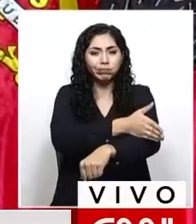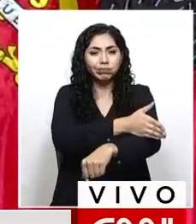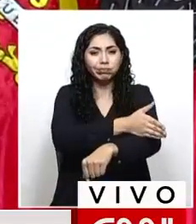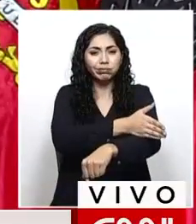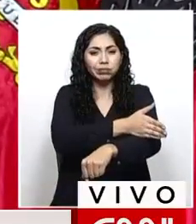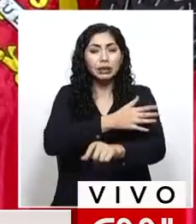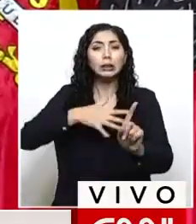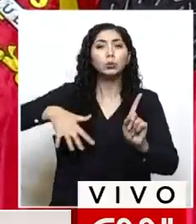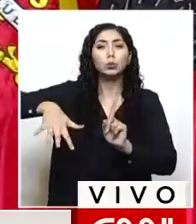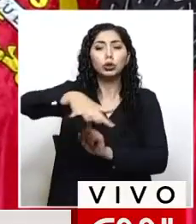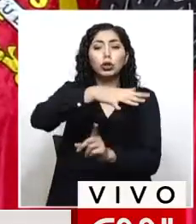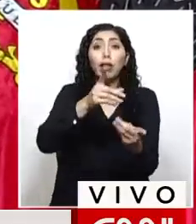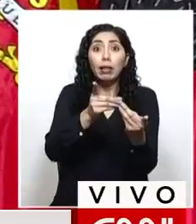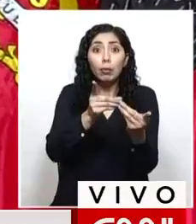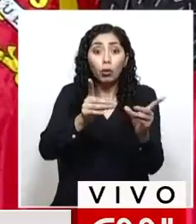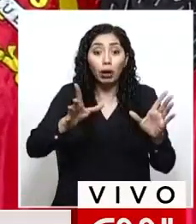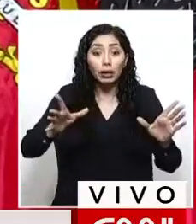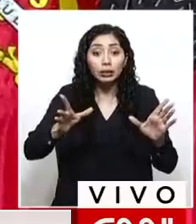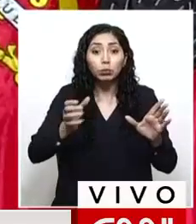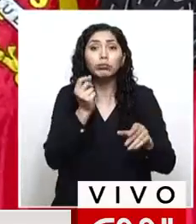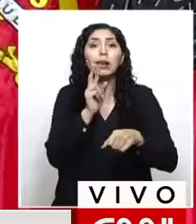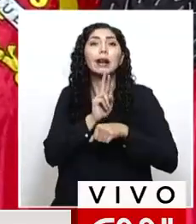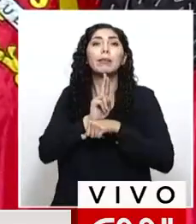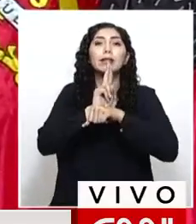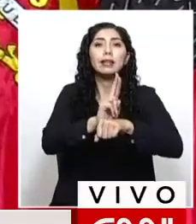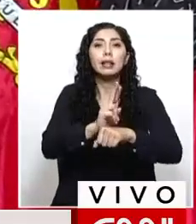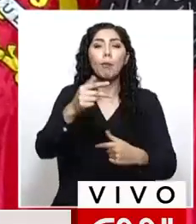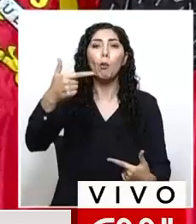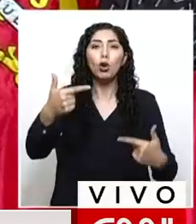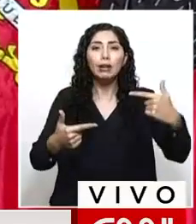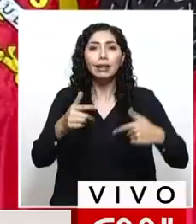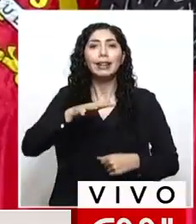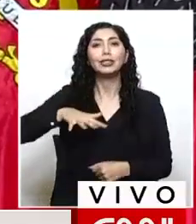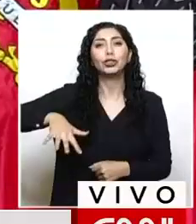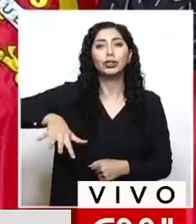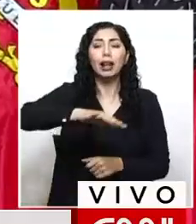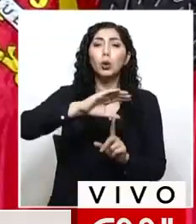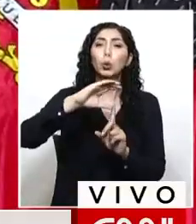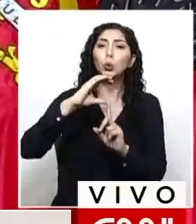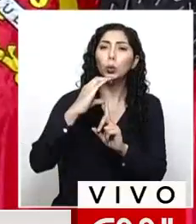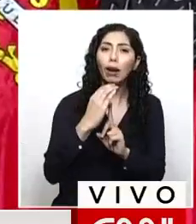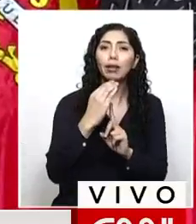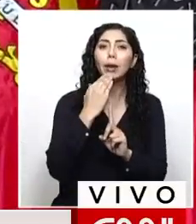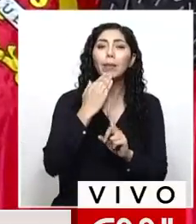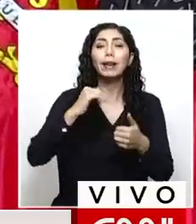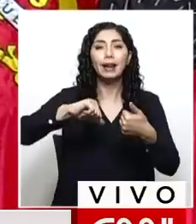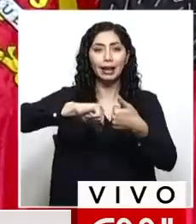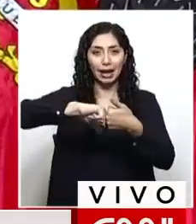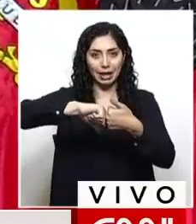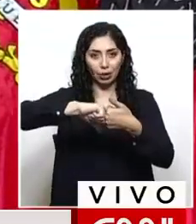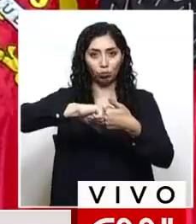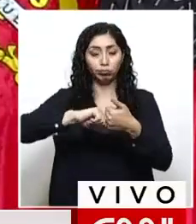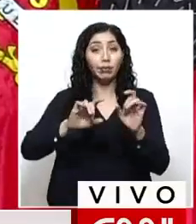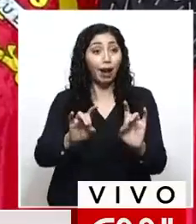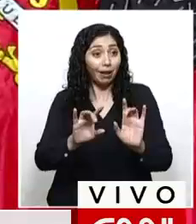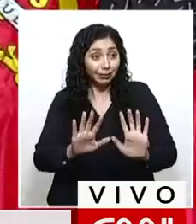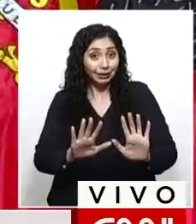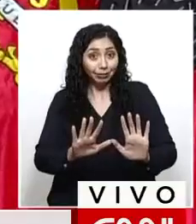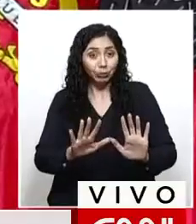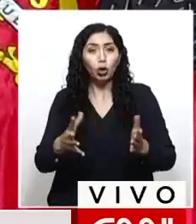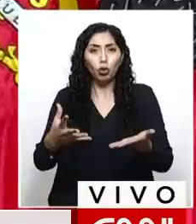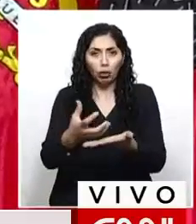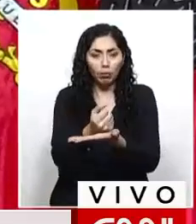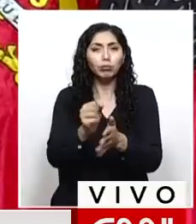democráticas, es decir, de representatividad política, social, cultural y de género. Así llegamos a amplios